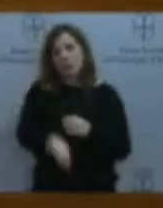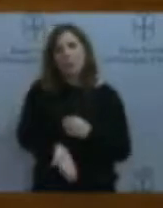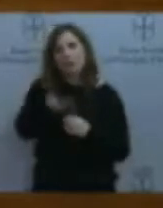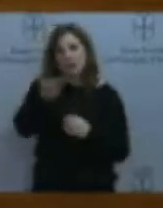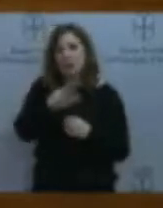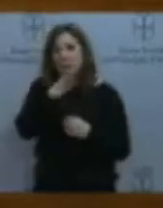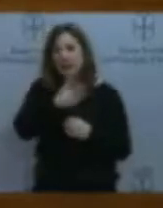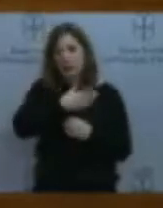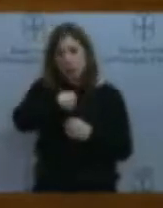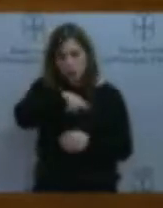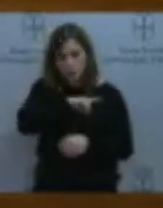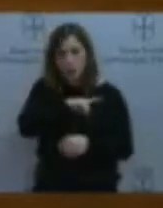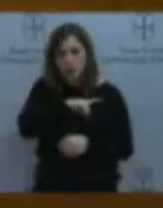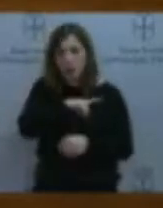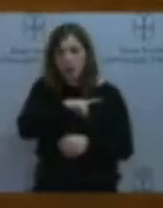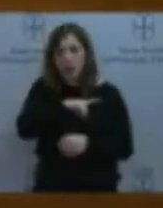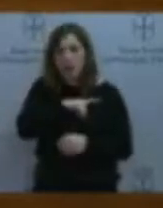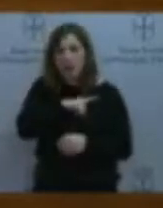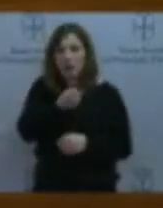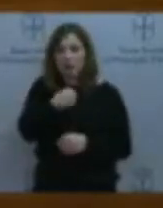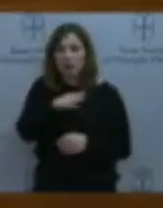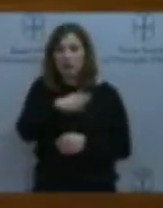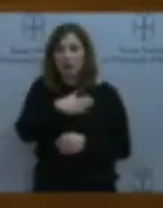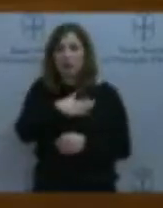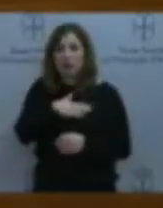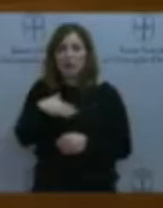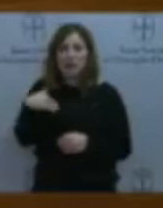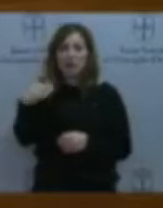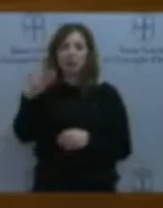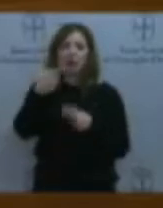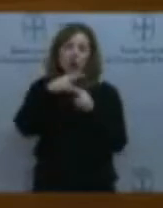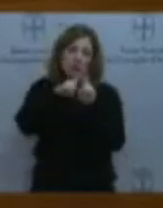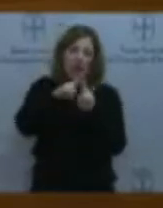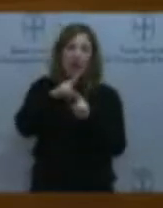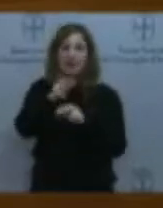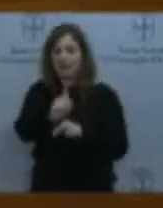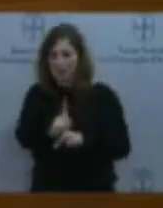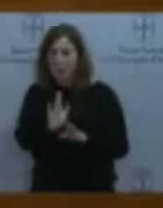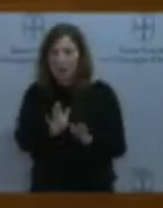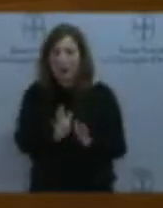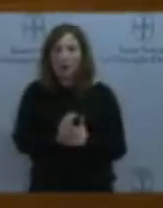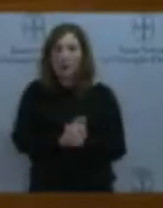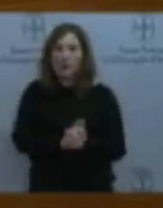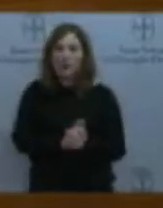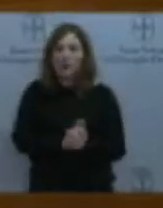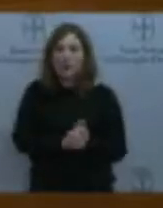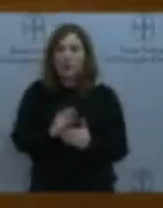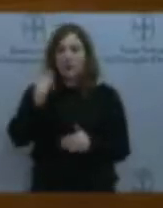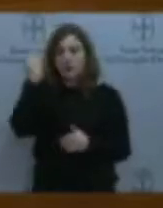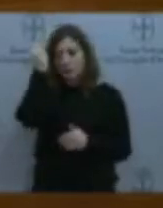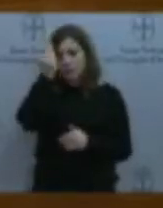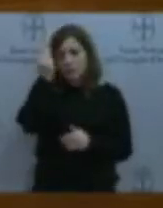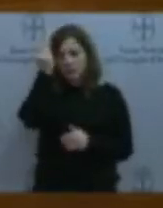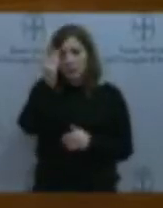nuestra vitalidad, aunque no queramos visitarlo demasiado, ¿no?, los centros de atención, los hospitales. Creemos que puede ser seguramente